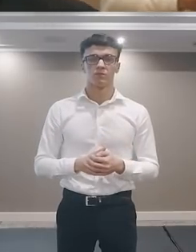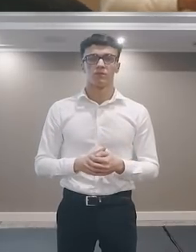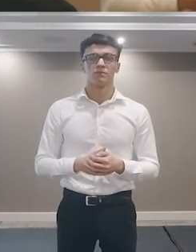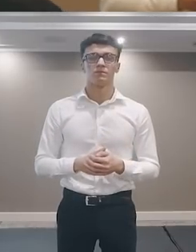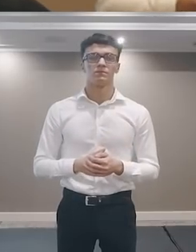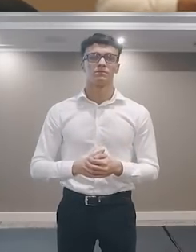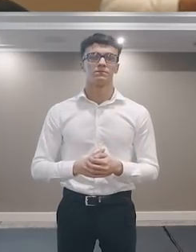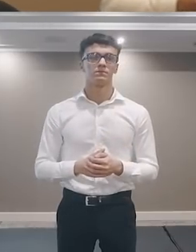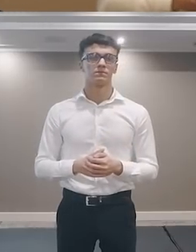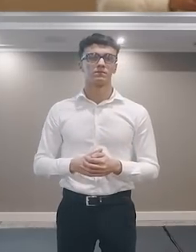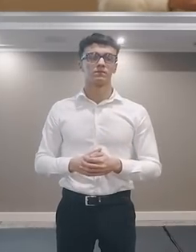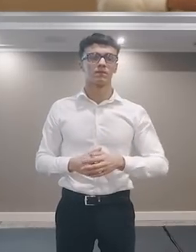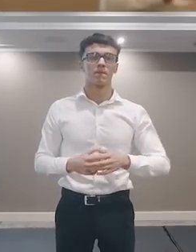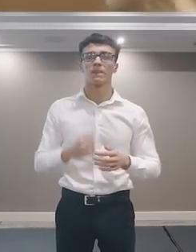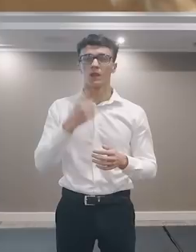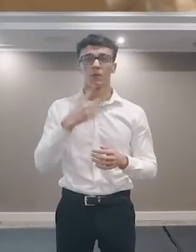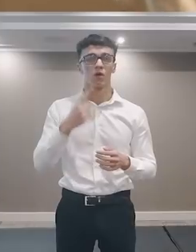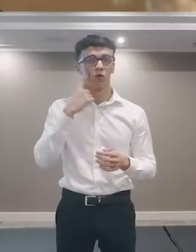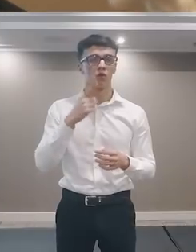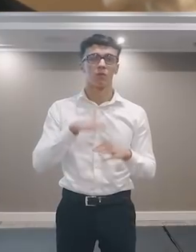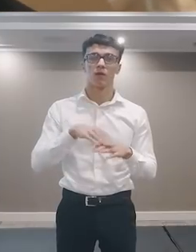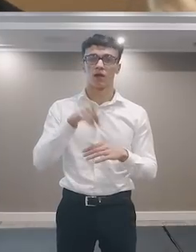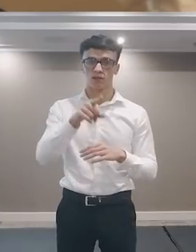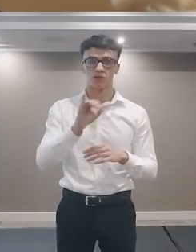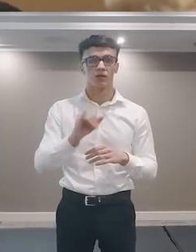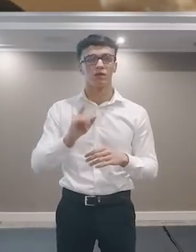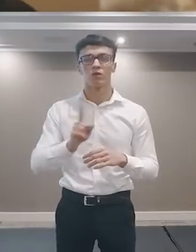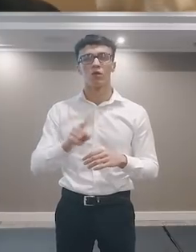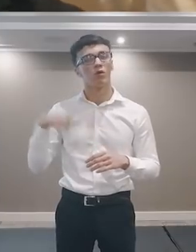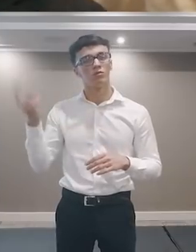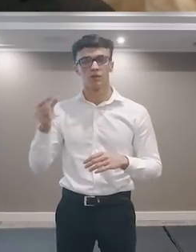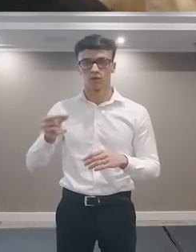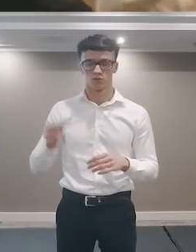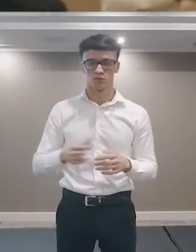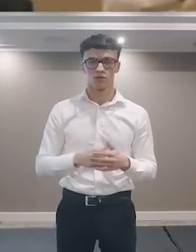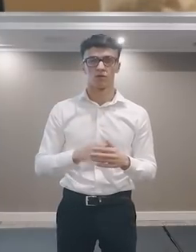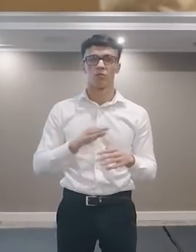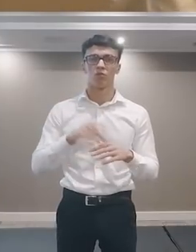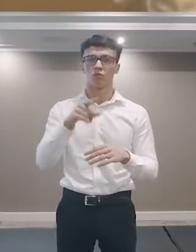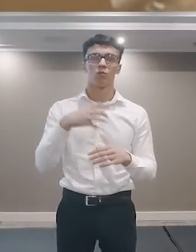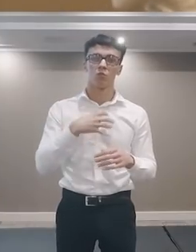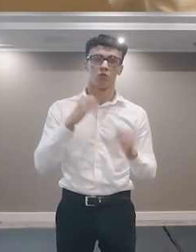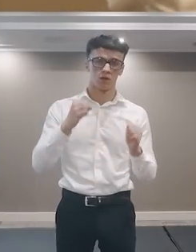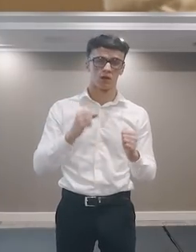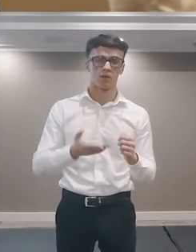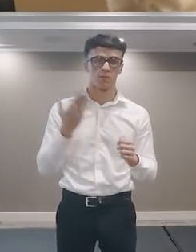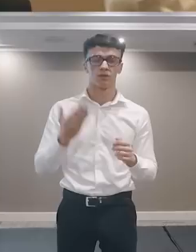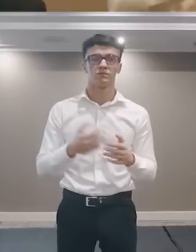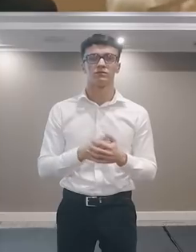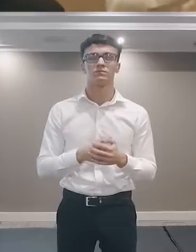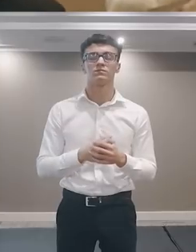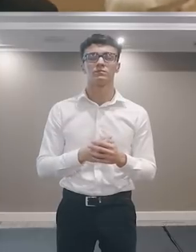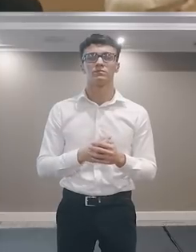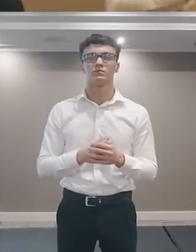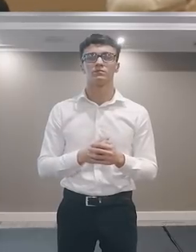el de vuestro vecino porque probablemente las personas y eso nos pasa muchas veces las personas que no es un momento que también se respeta perfectamente luego va a su vecino